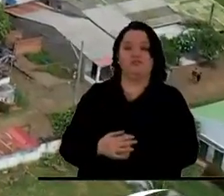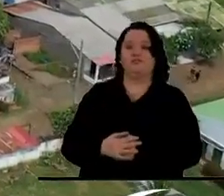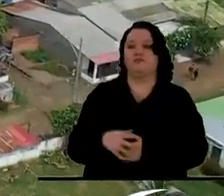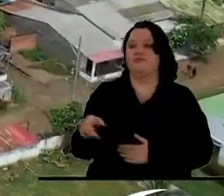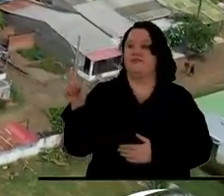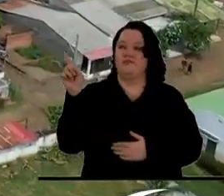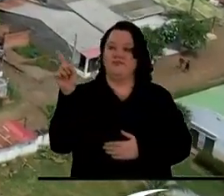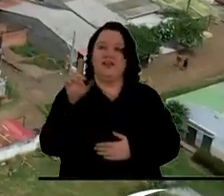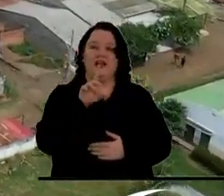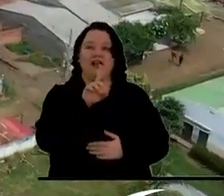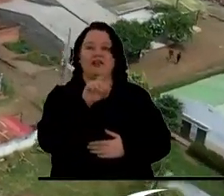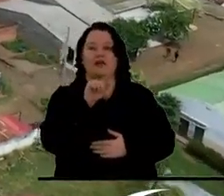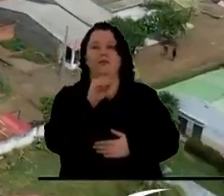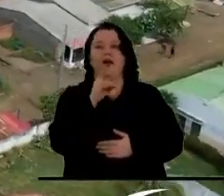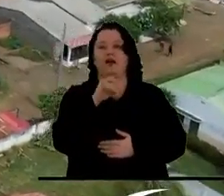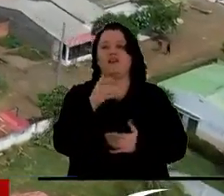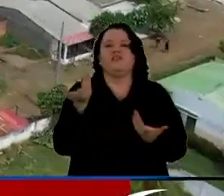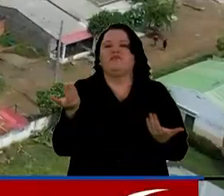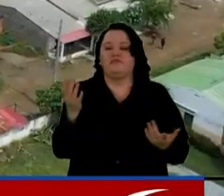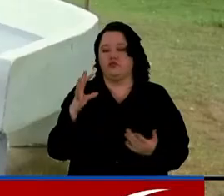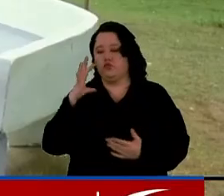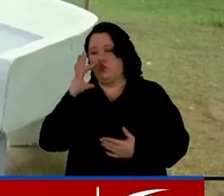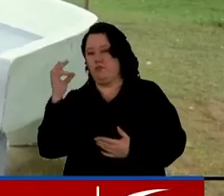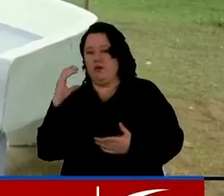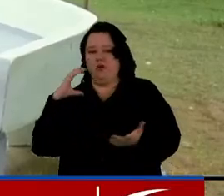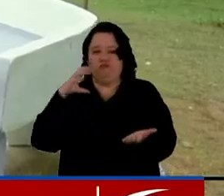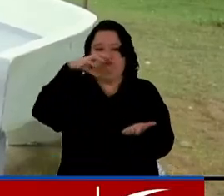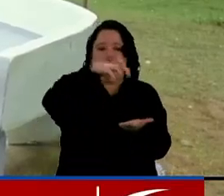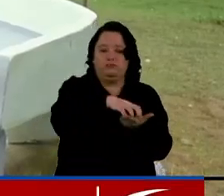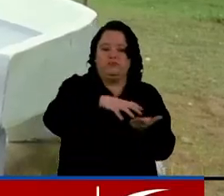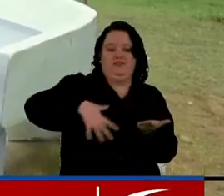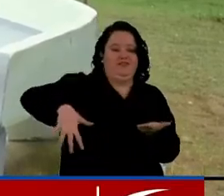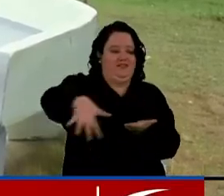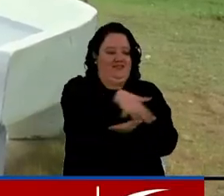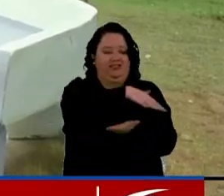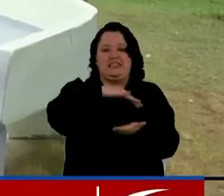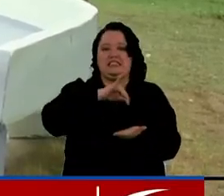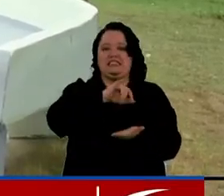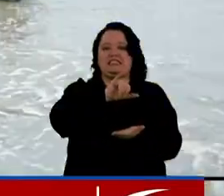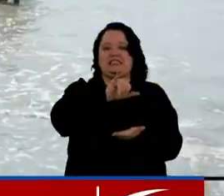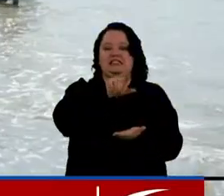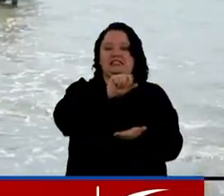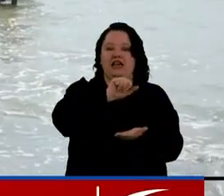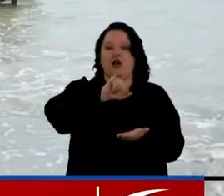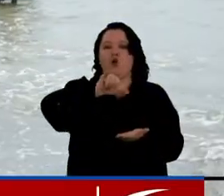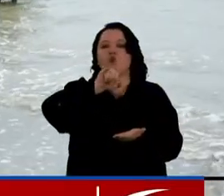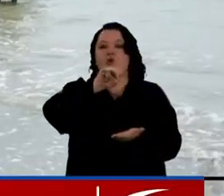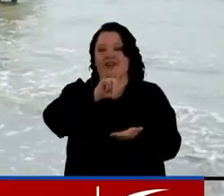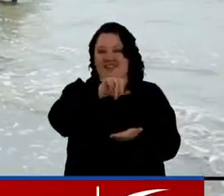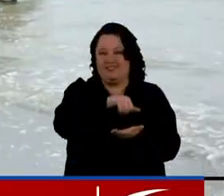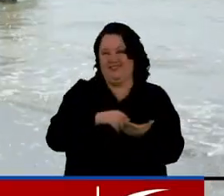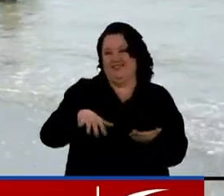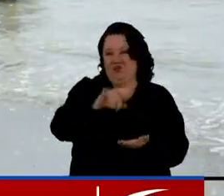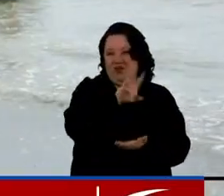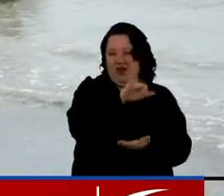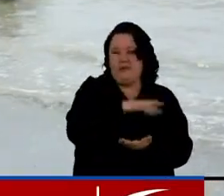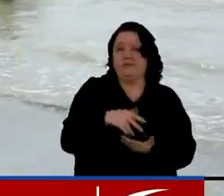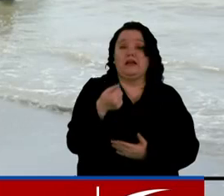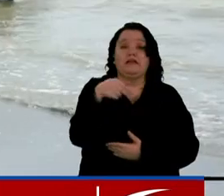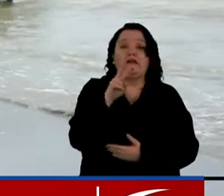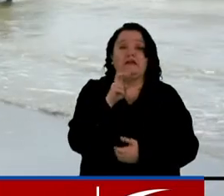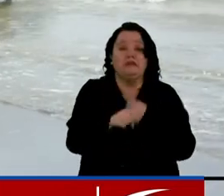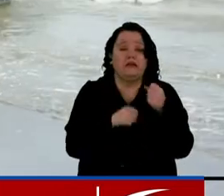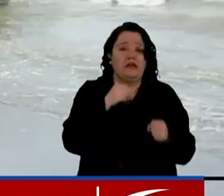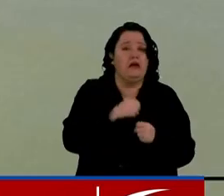Damaquiel, una pequeña población fundada por el cacique Damaquíes en San Juan de Urabá, hoy cuenta otra historia. Luego de 17 años, sus